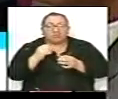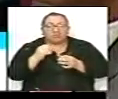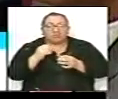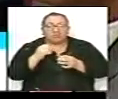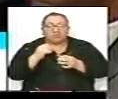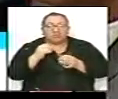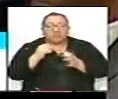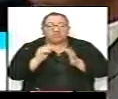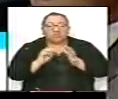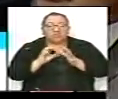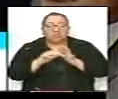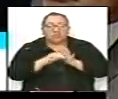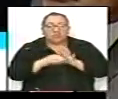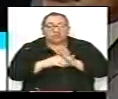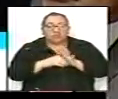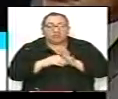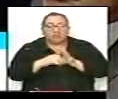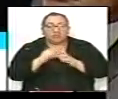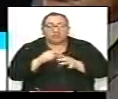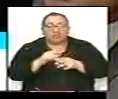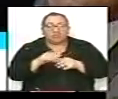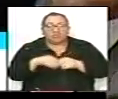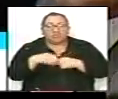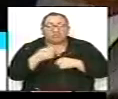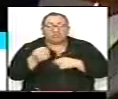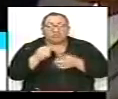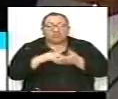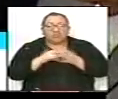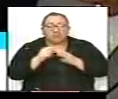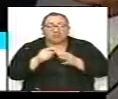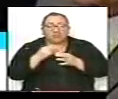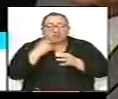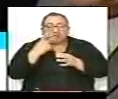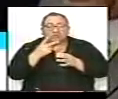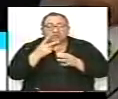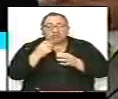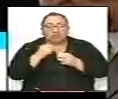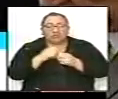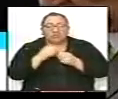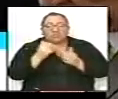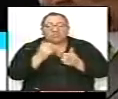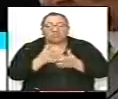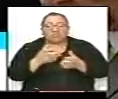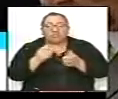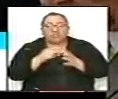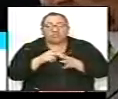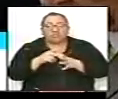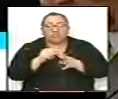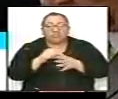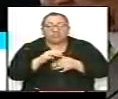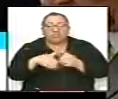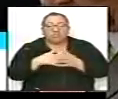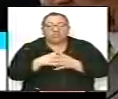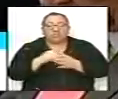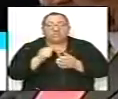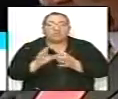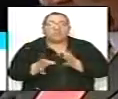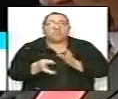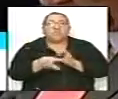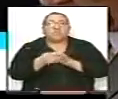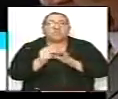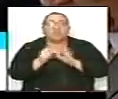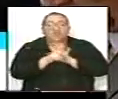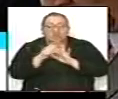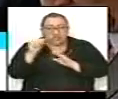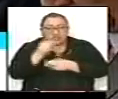jueces, que trasladan pues su forma de concebir las cosas, que es el ámbito de la judicatura y sobre todo la del